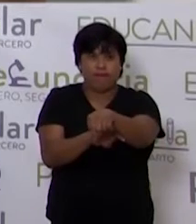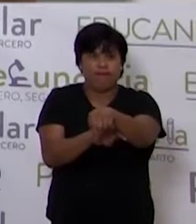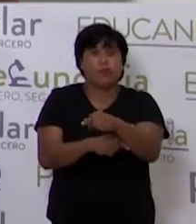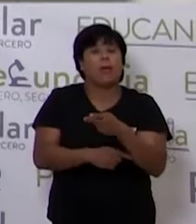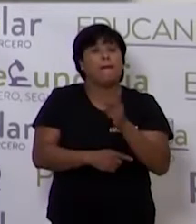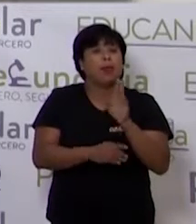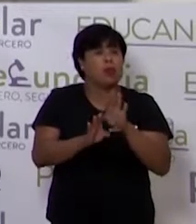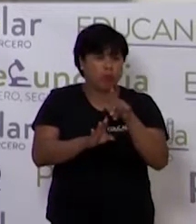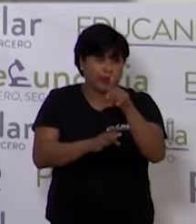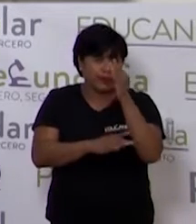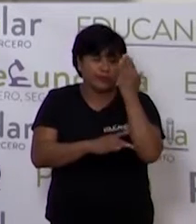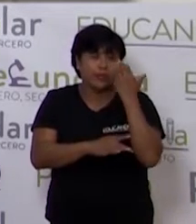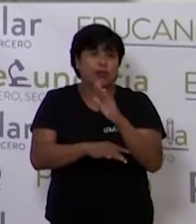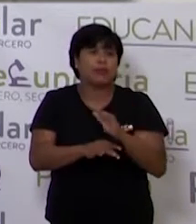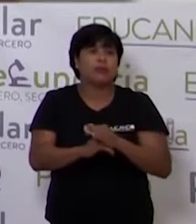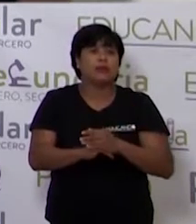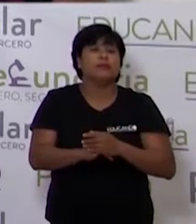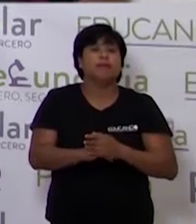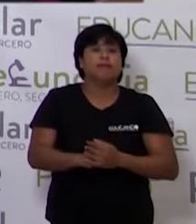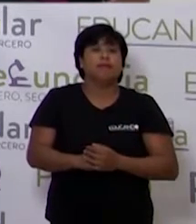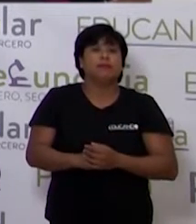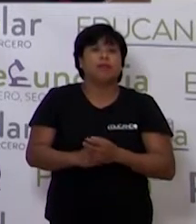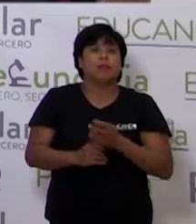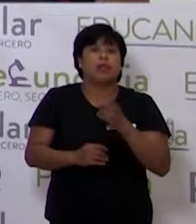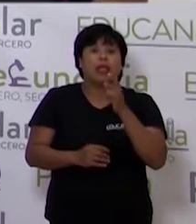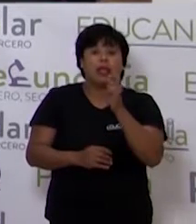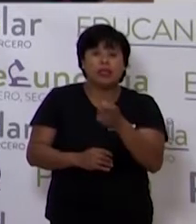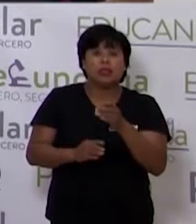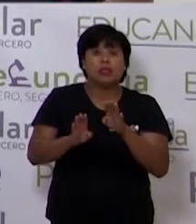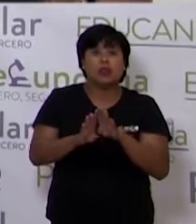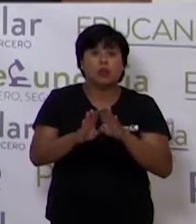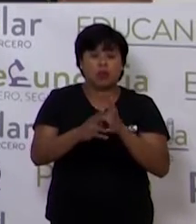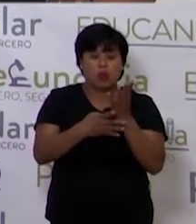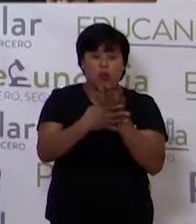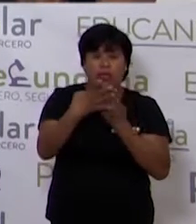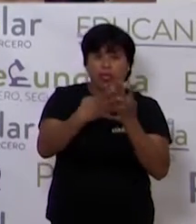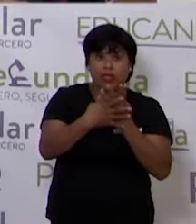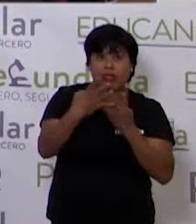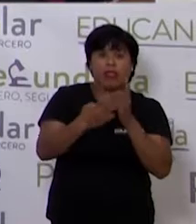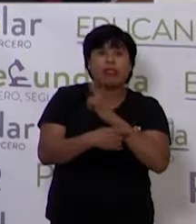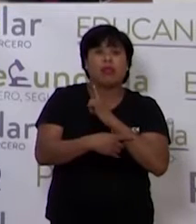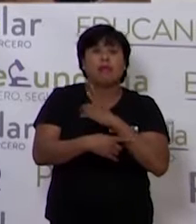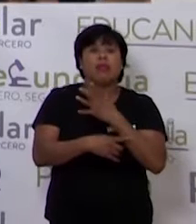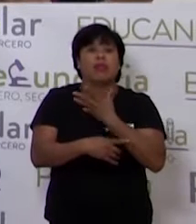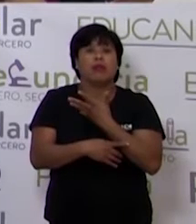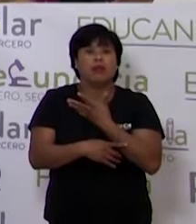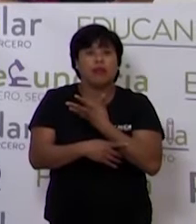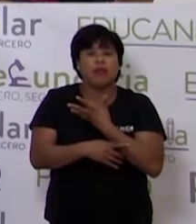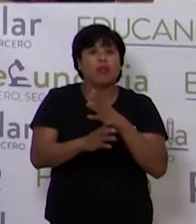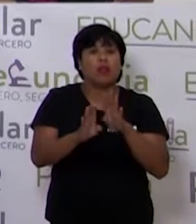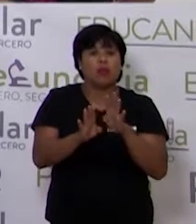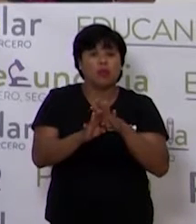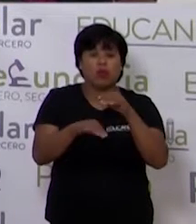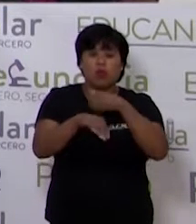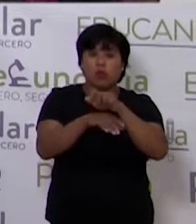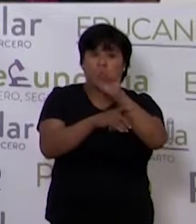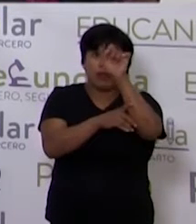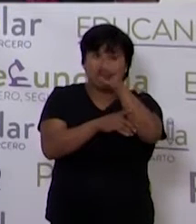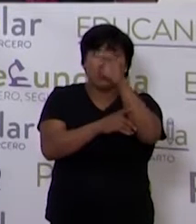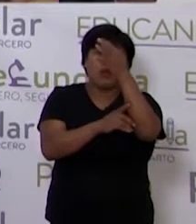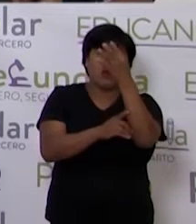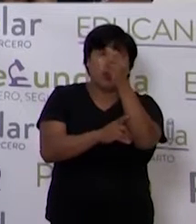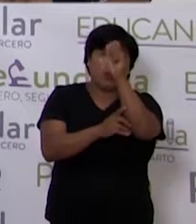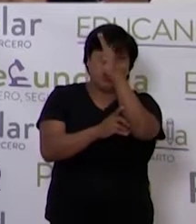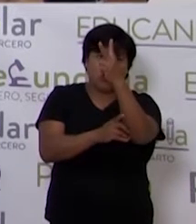Pero como tú sabes, una función cuadrática tiene que tener como exponente al